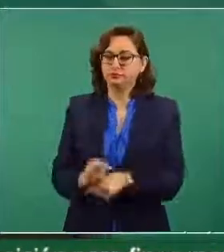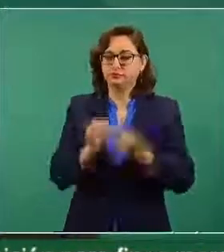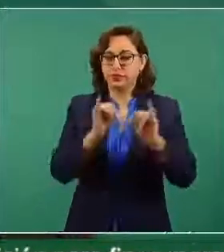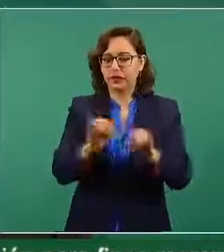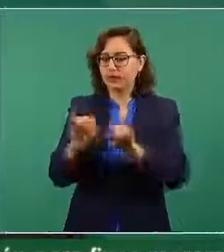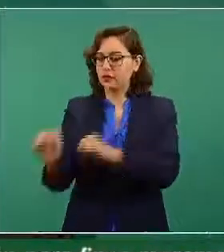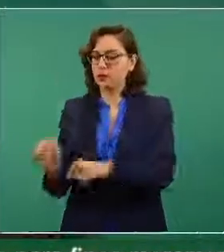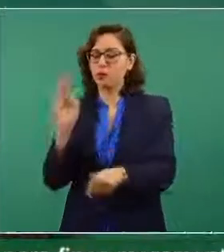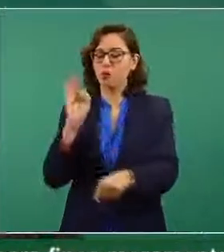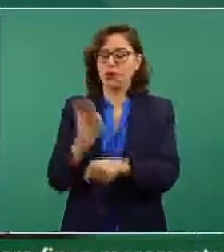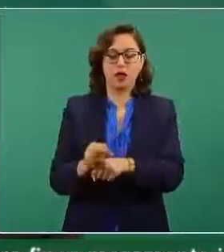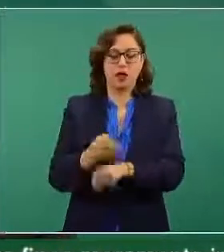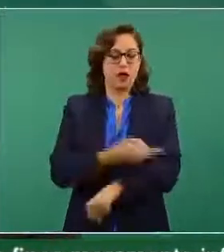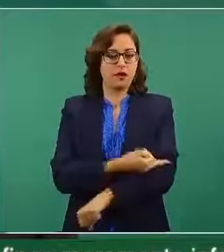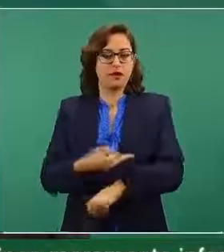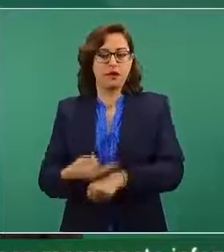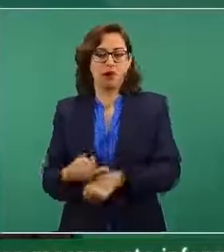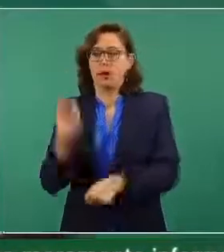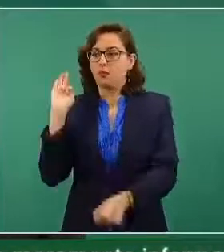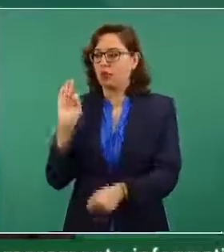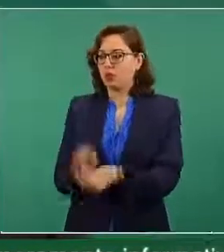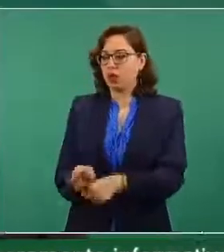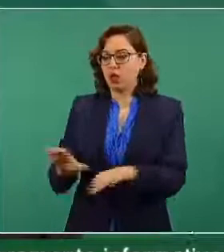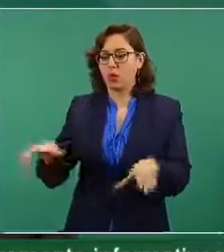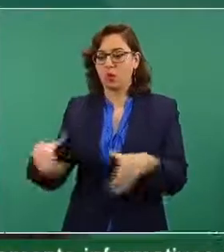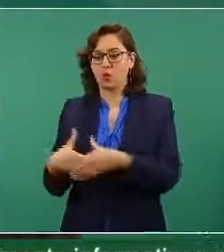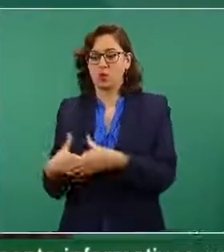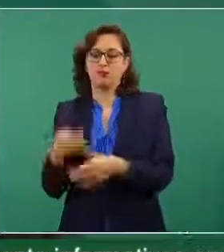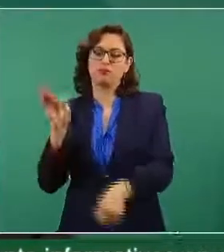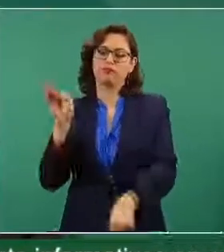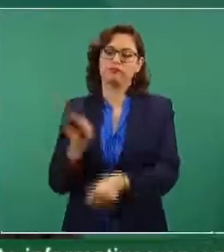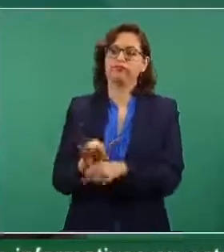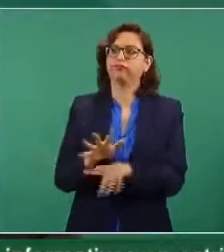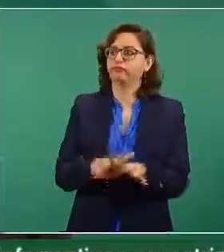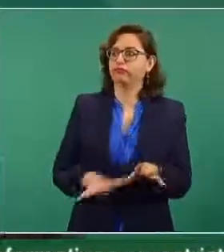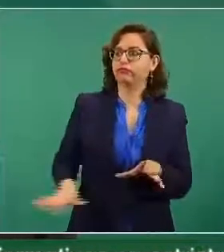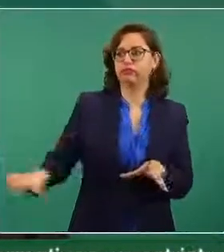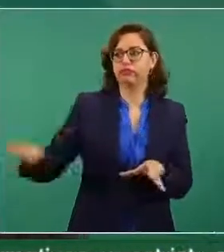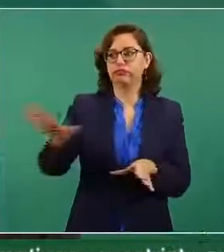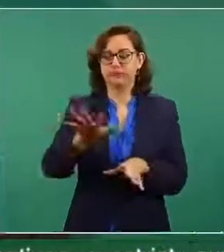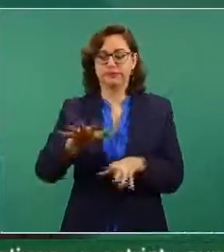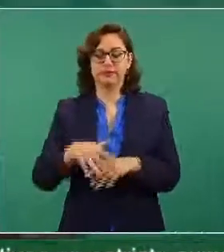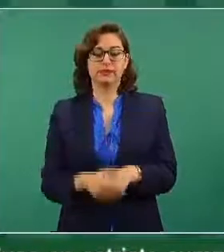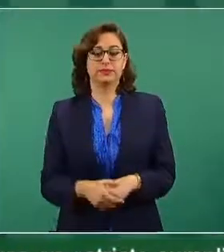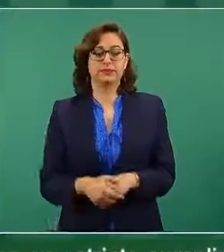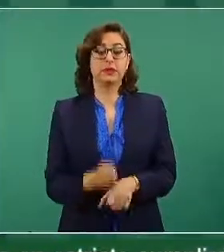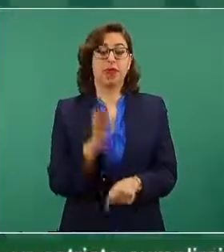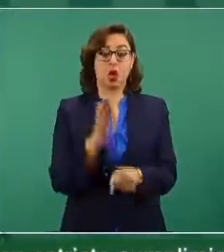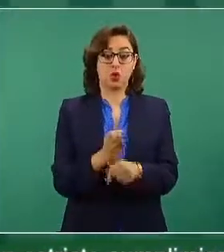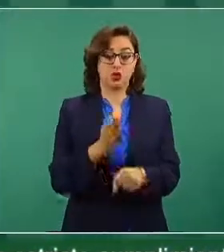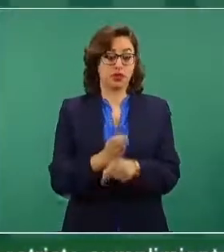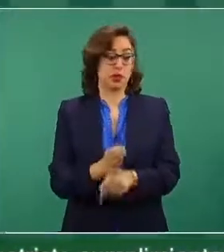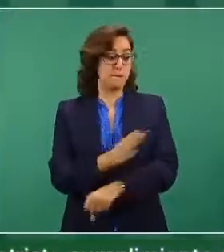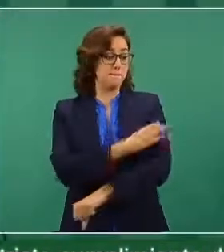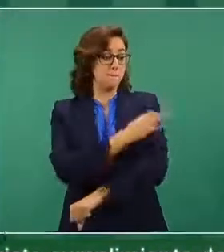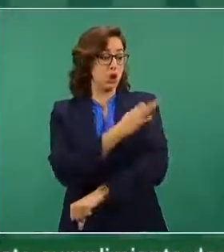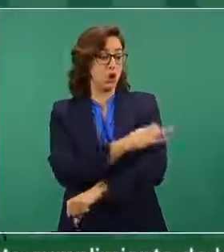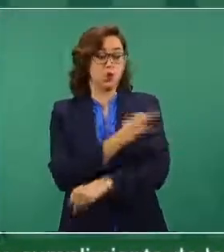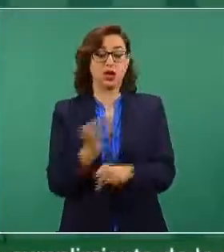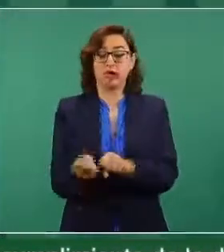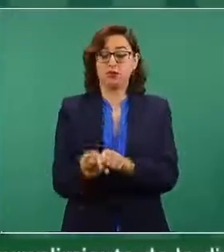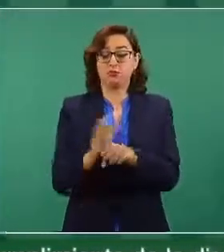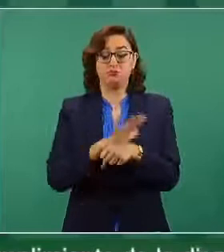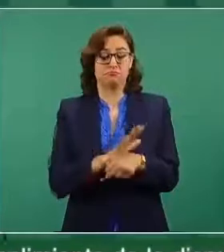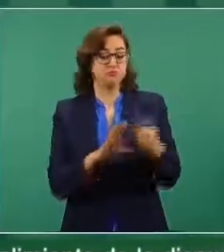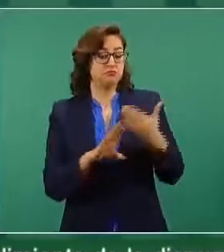comunidad y a la sociedad en su conjunto. Las vacunas contra el virus SARS-CoV-2, las vacunas contra COVID-19